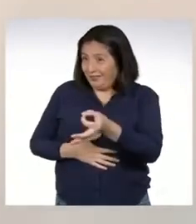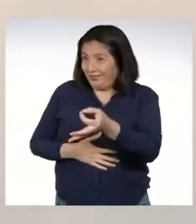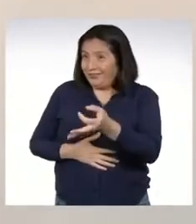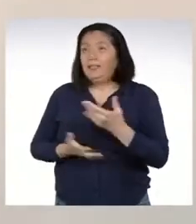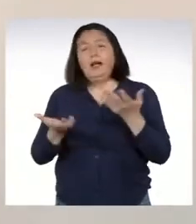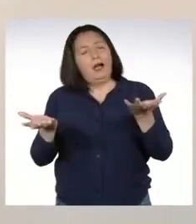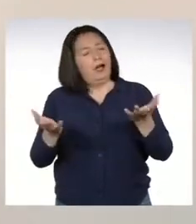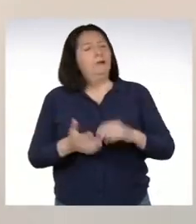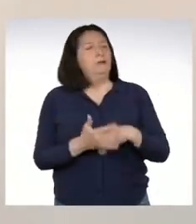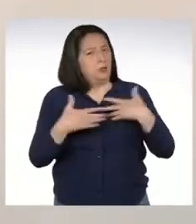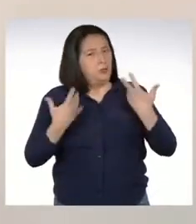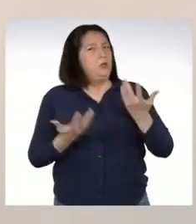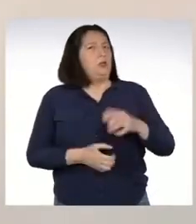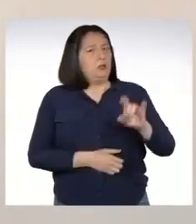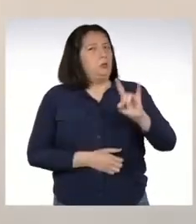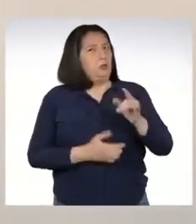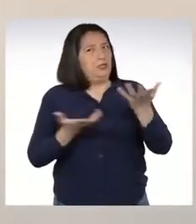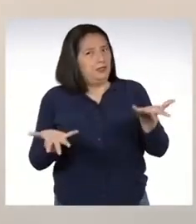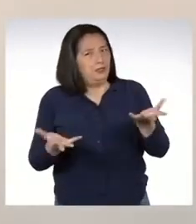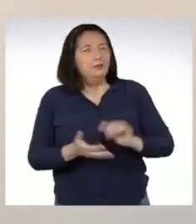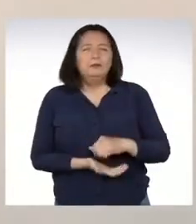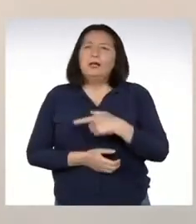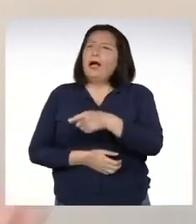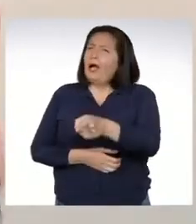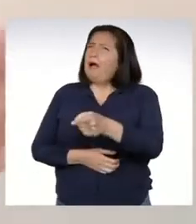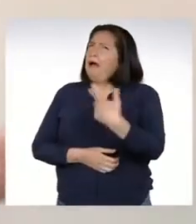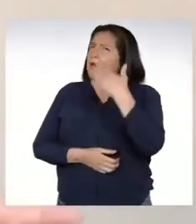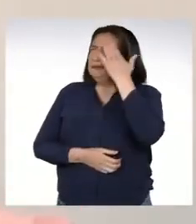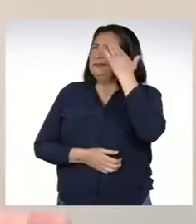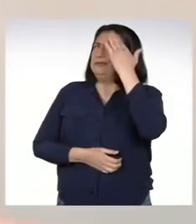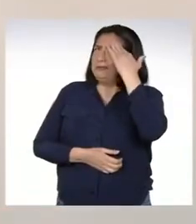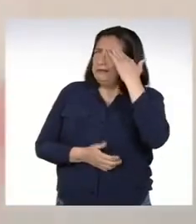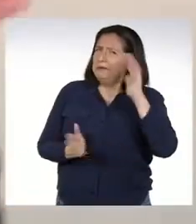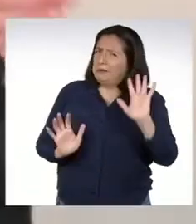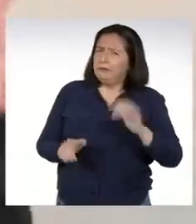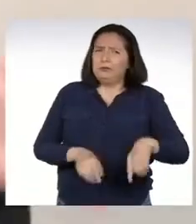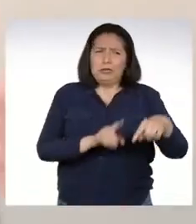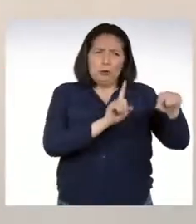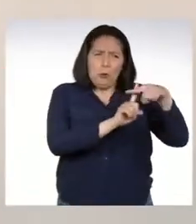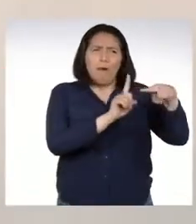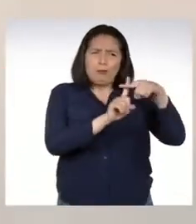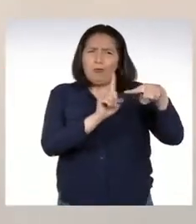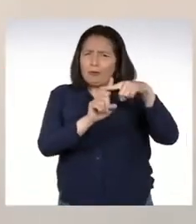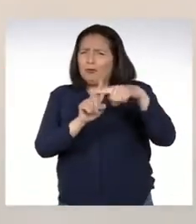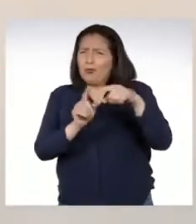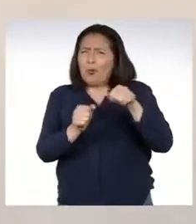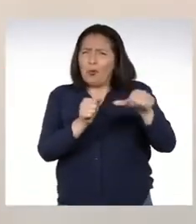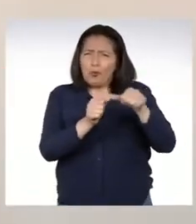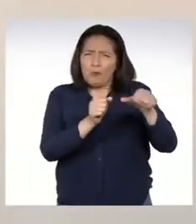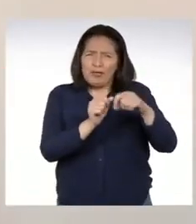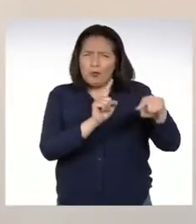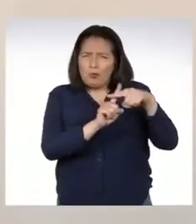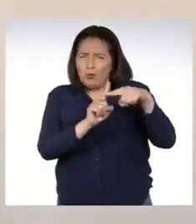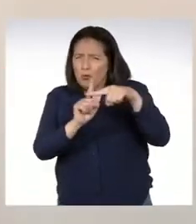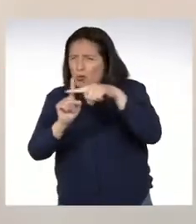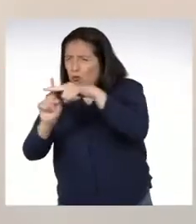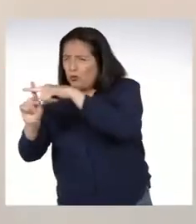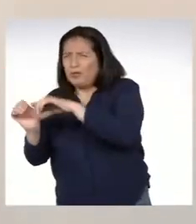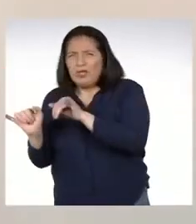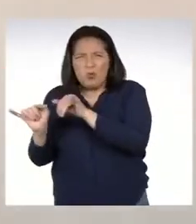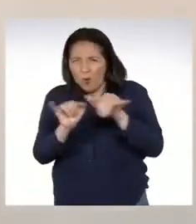todo, muy útil. Ahora sabemos que, en lugar de sumar reiteradamente una misma